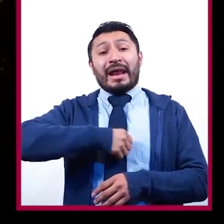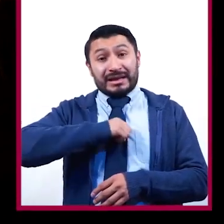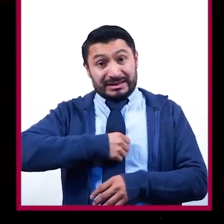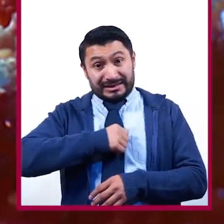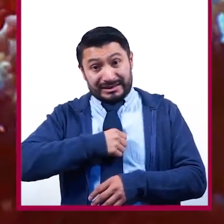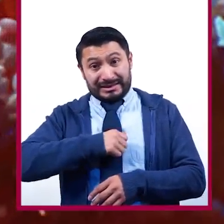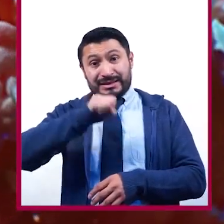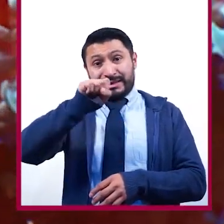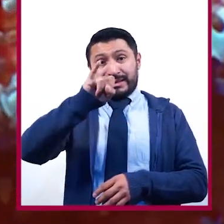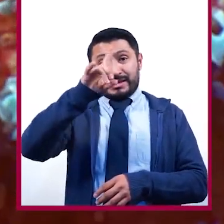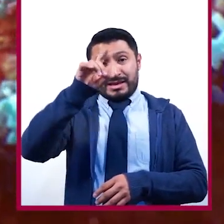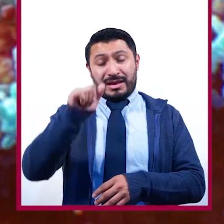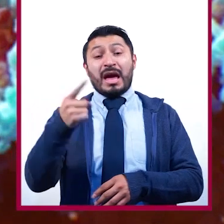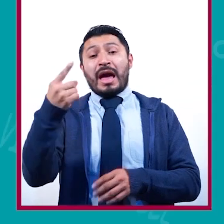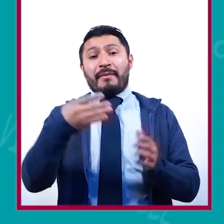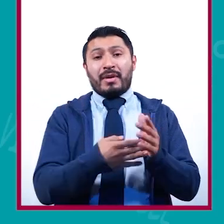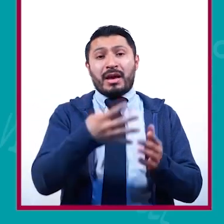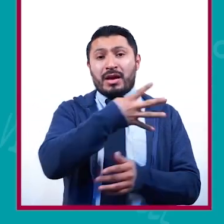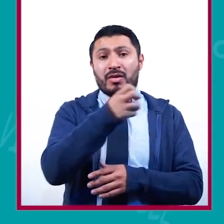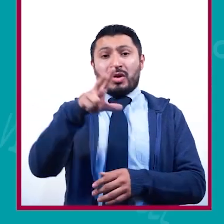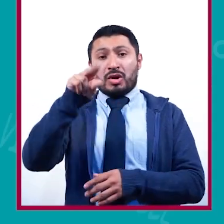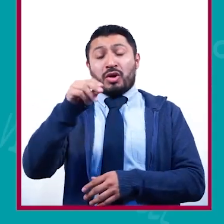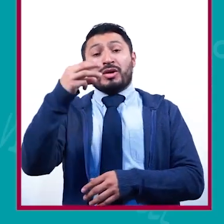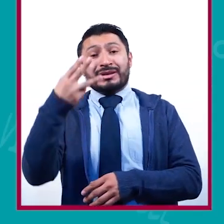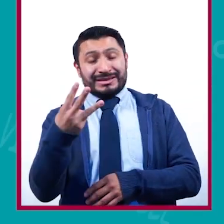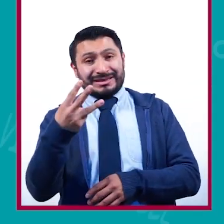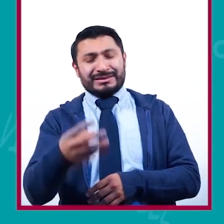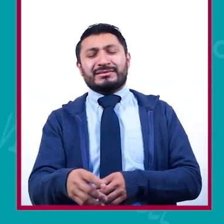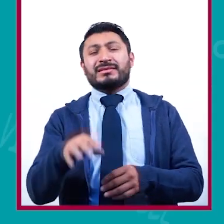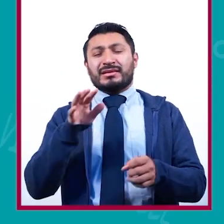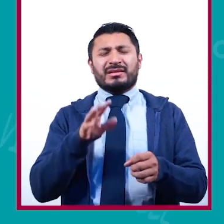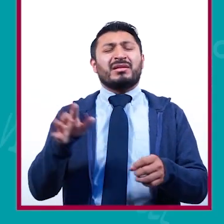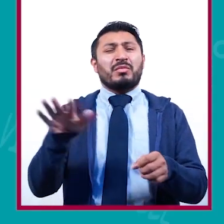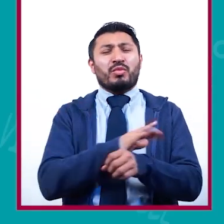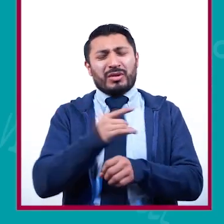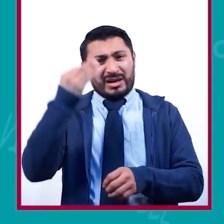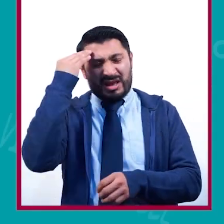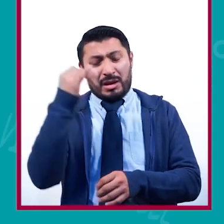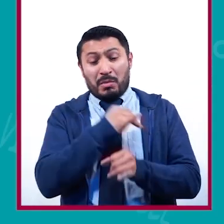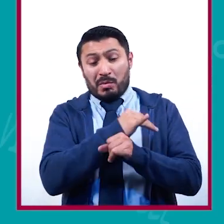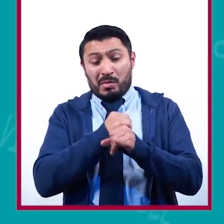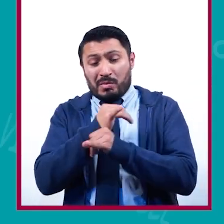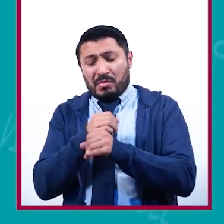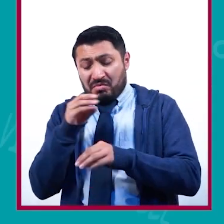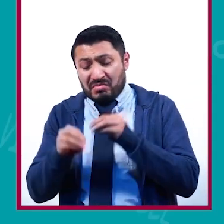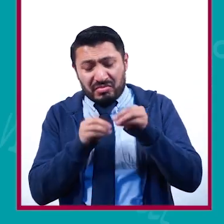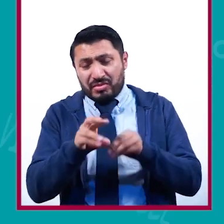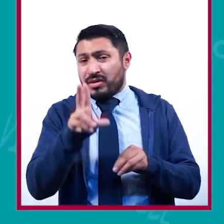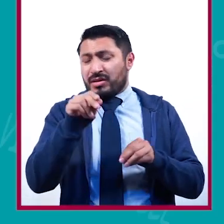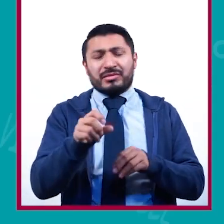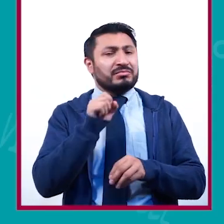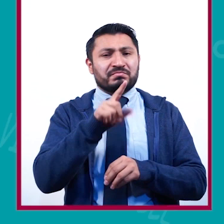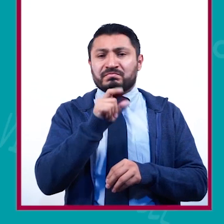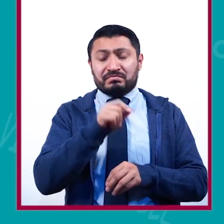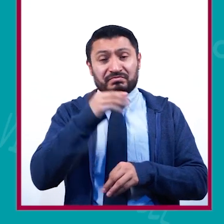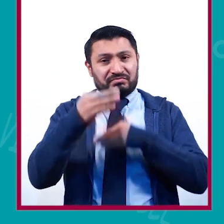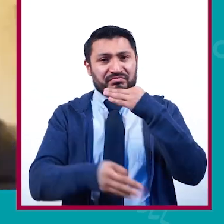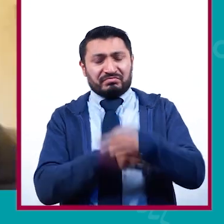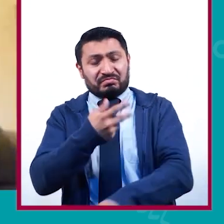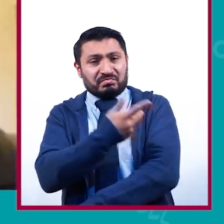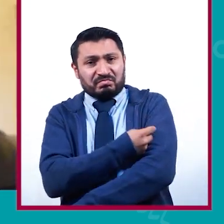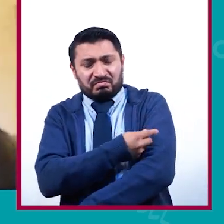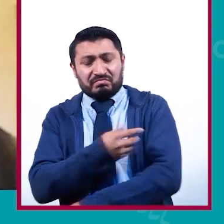en 1983. ¿A qué se debe que el tiempo de investigación y producción no sea el mismo para todas las